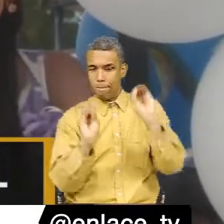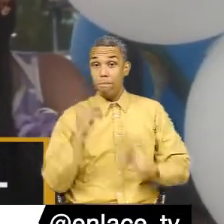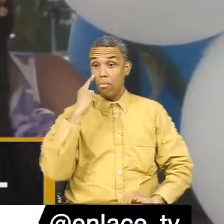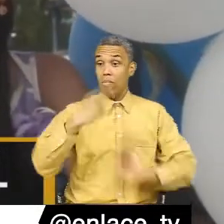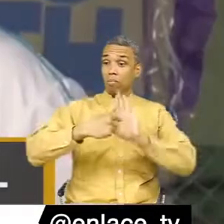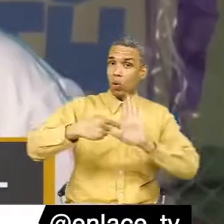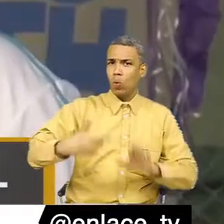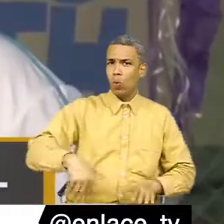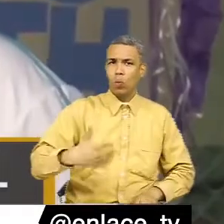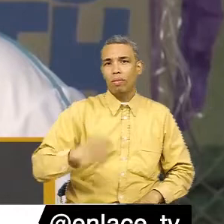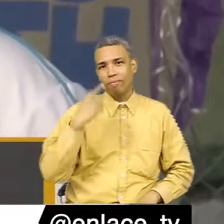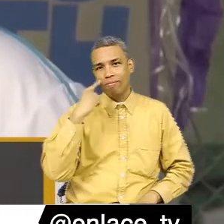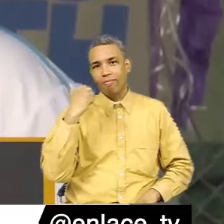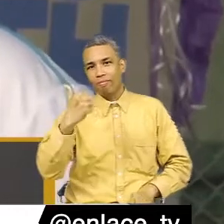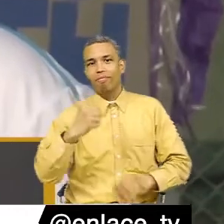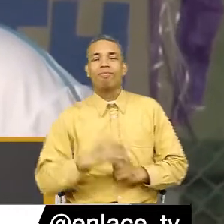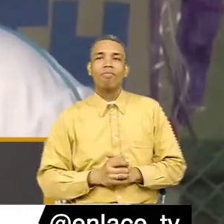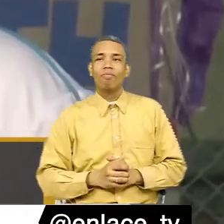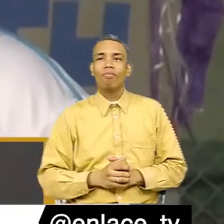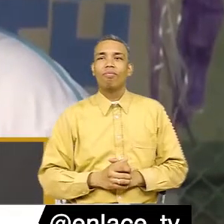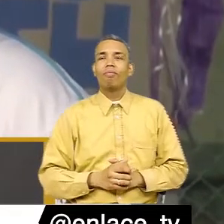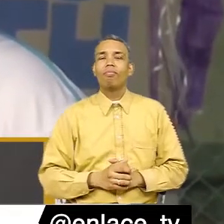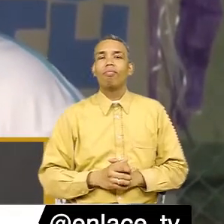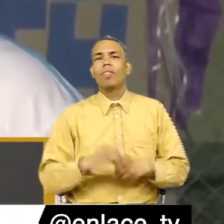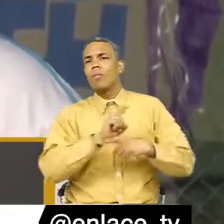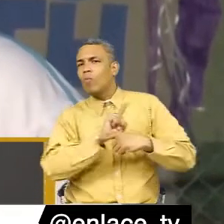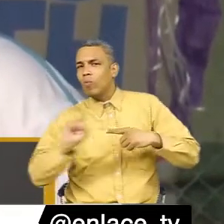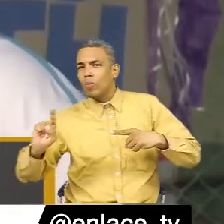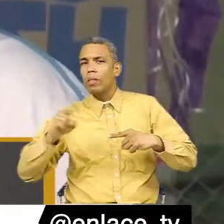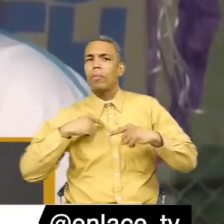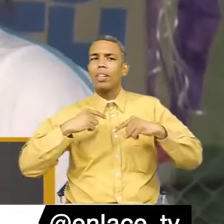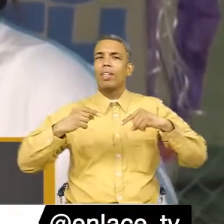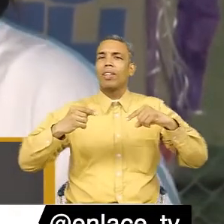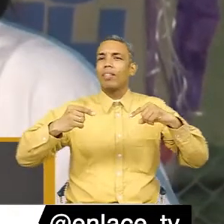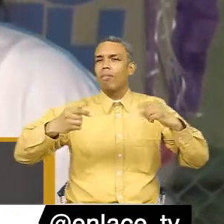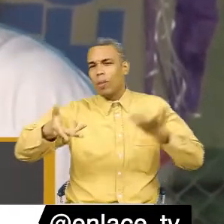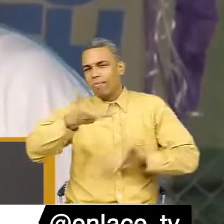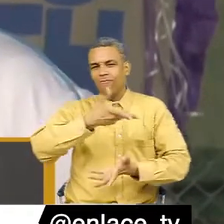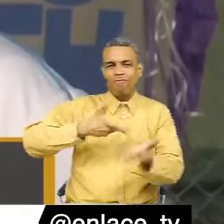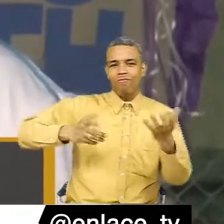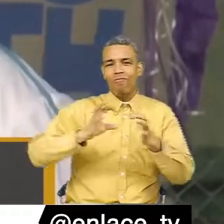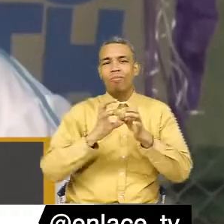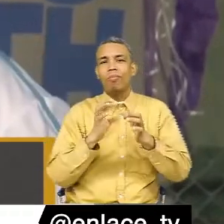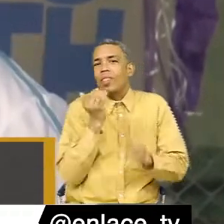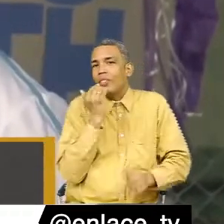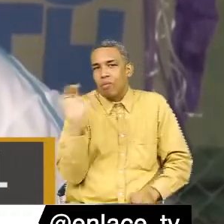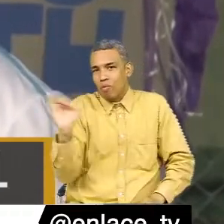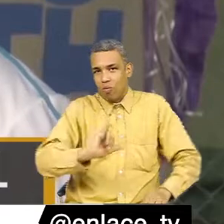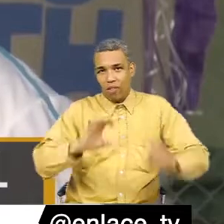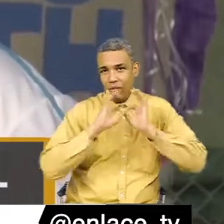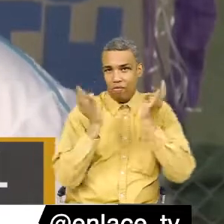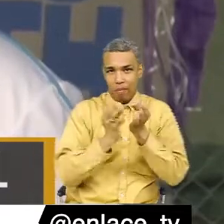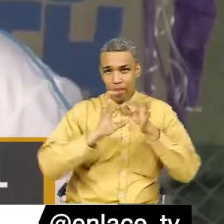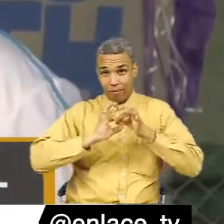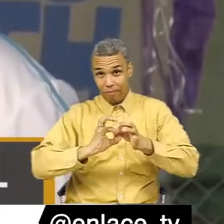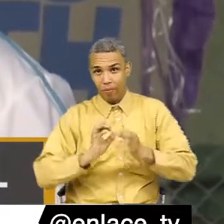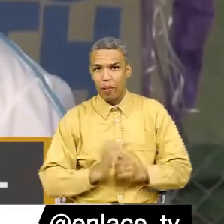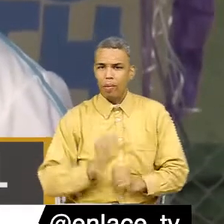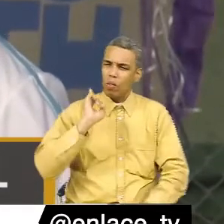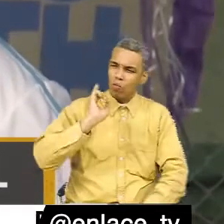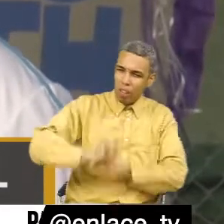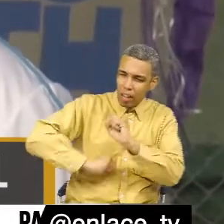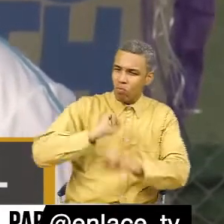estudiantes. Es una semana donde hay integración a nivel del liceo. Somos una familia y nos integramos en esta semana más que en todo el año.